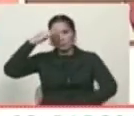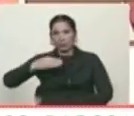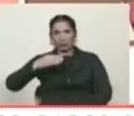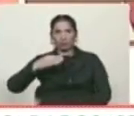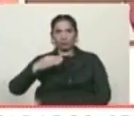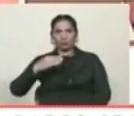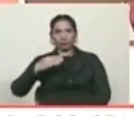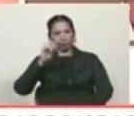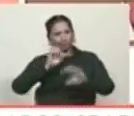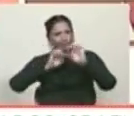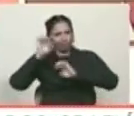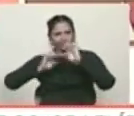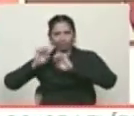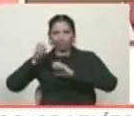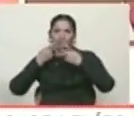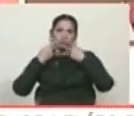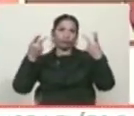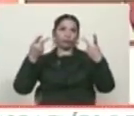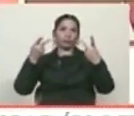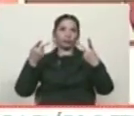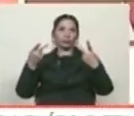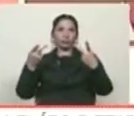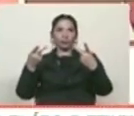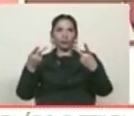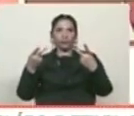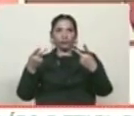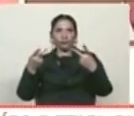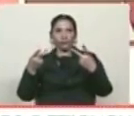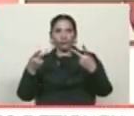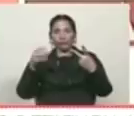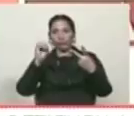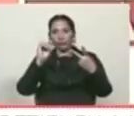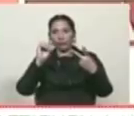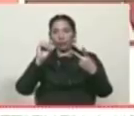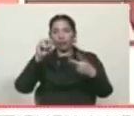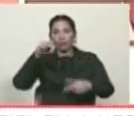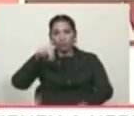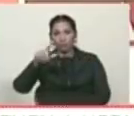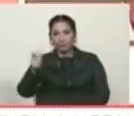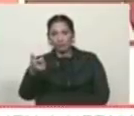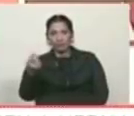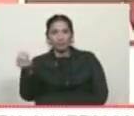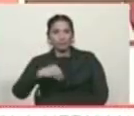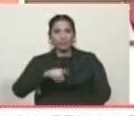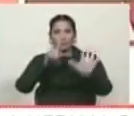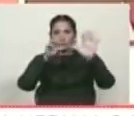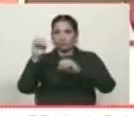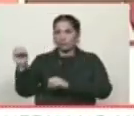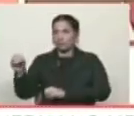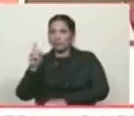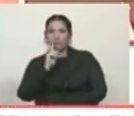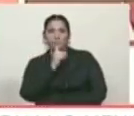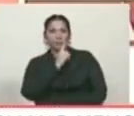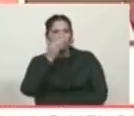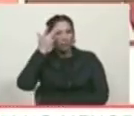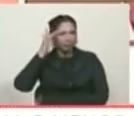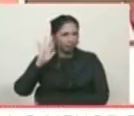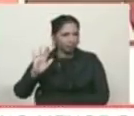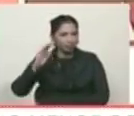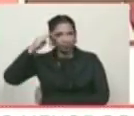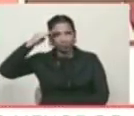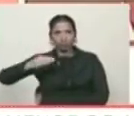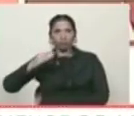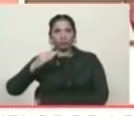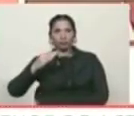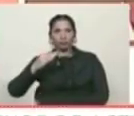ahí se evaluaba una publicación que hiciera una ONG de más de 600 nombres de supuestos militares,